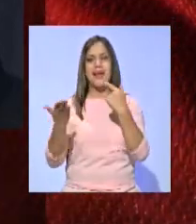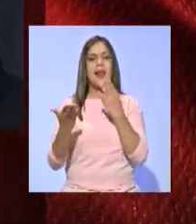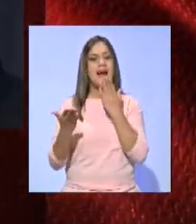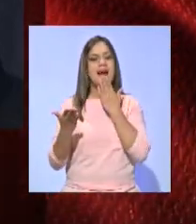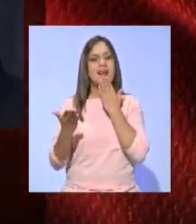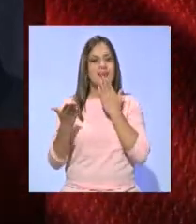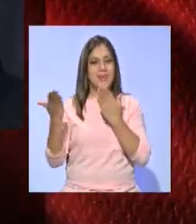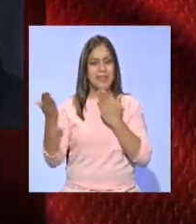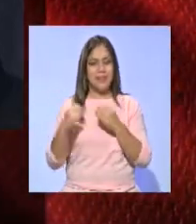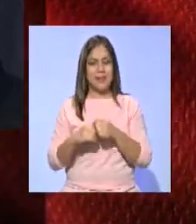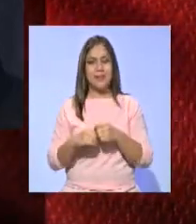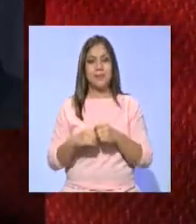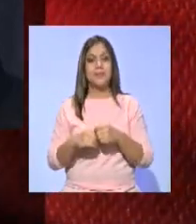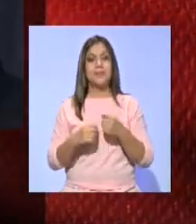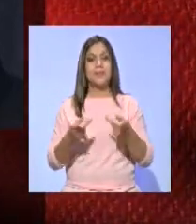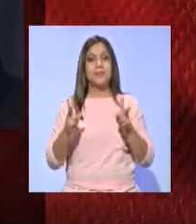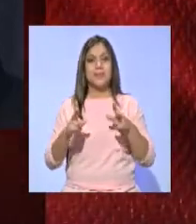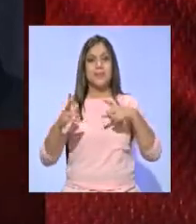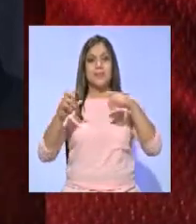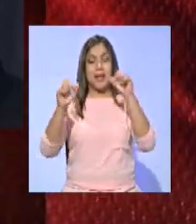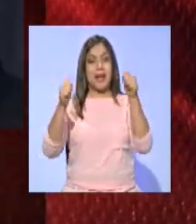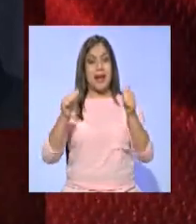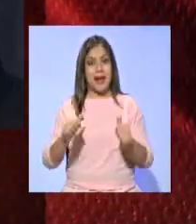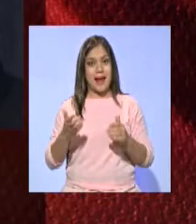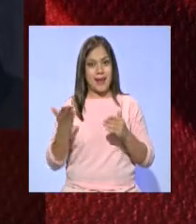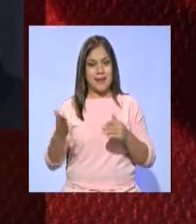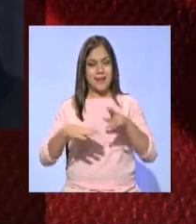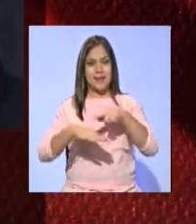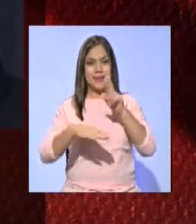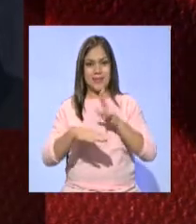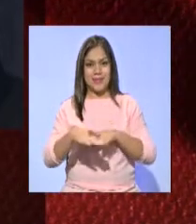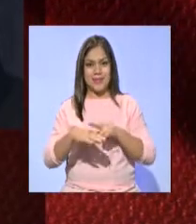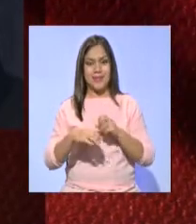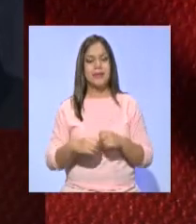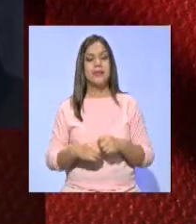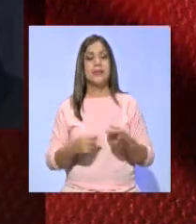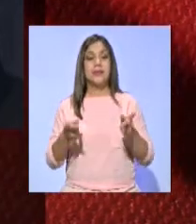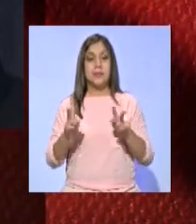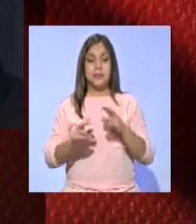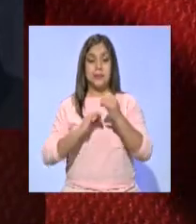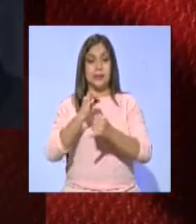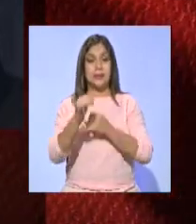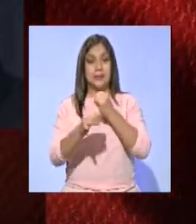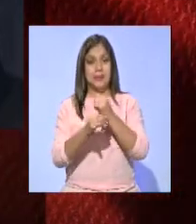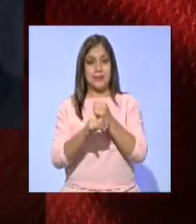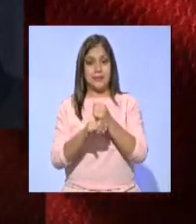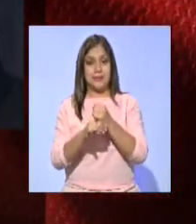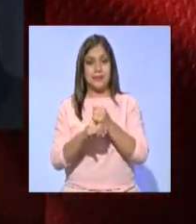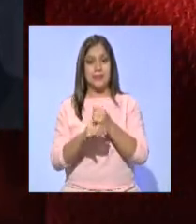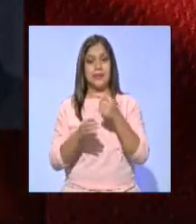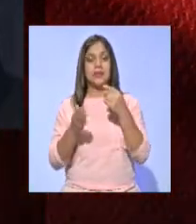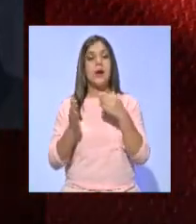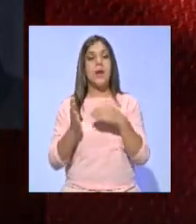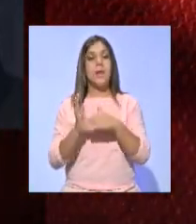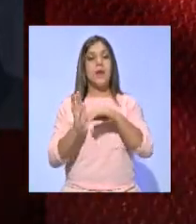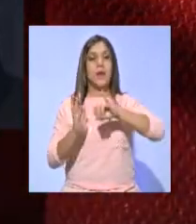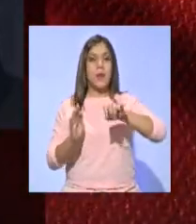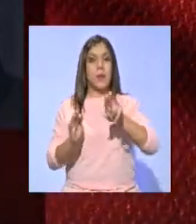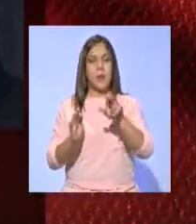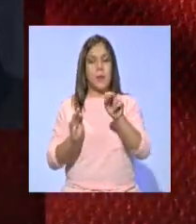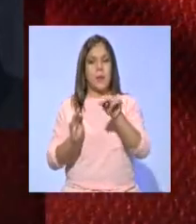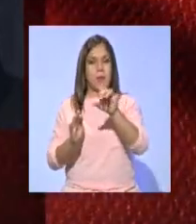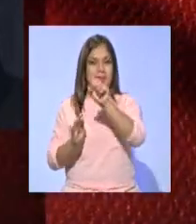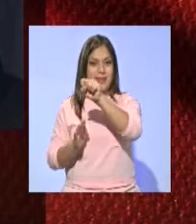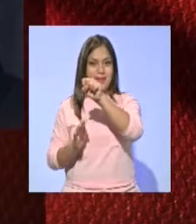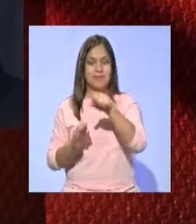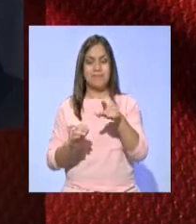tarde, concierto con artistas nacionales como Guanaco e internacionales como Juanes. Este evento